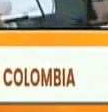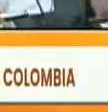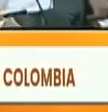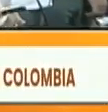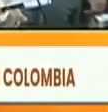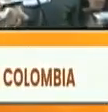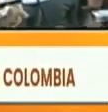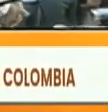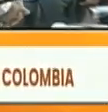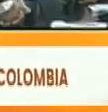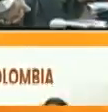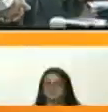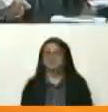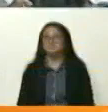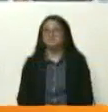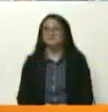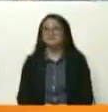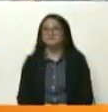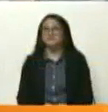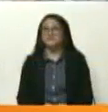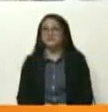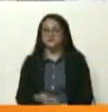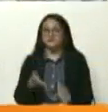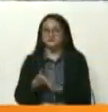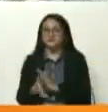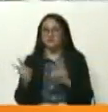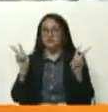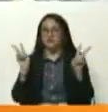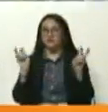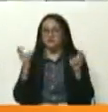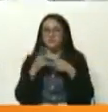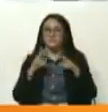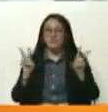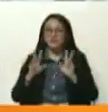Frente al tema de la paz total,